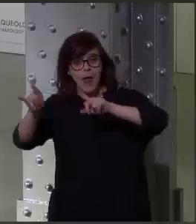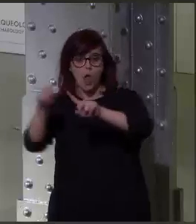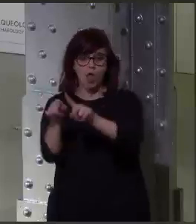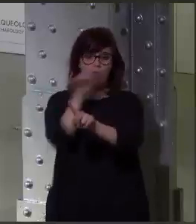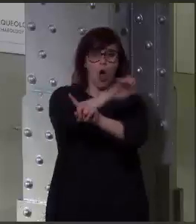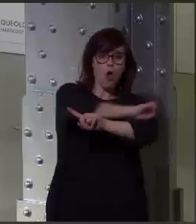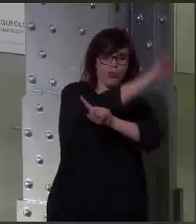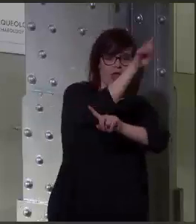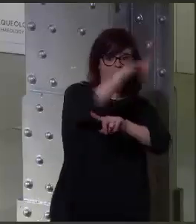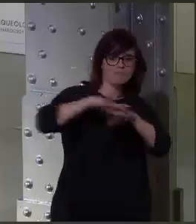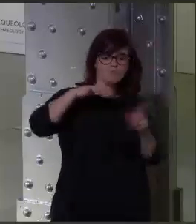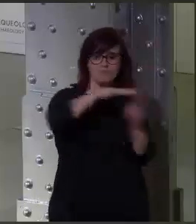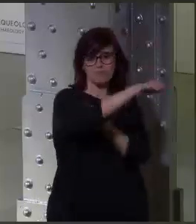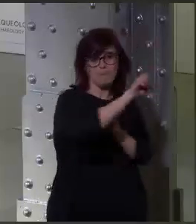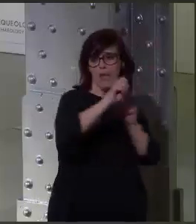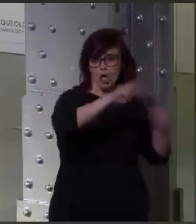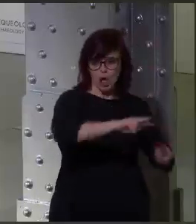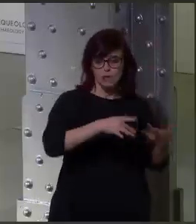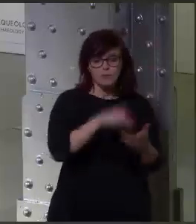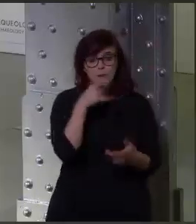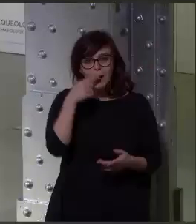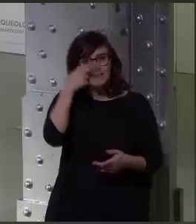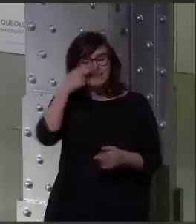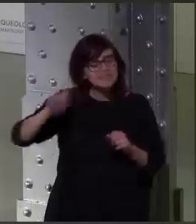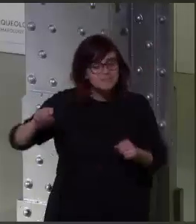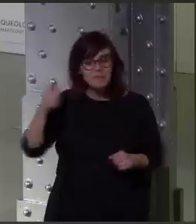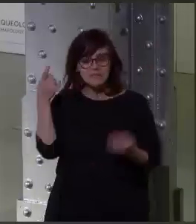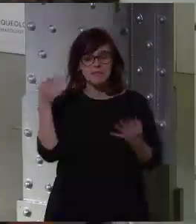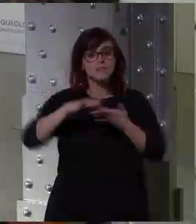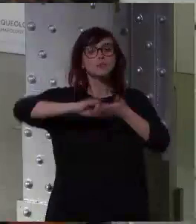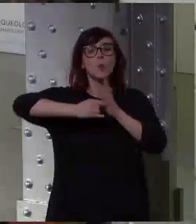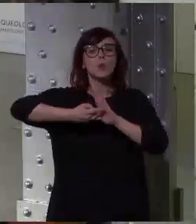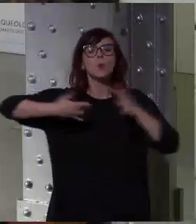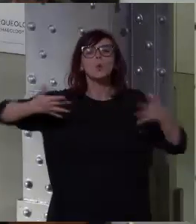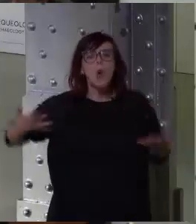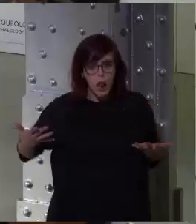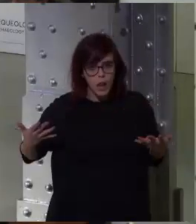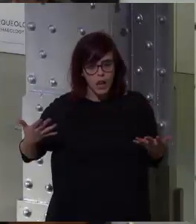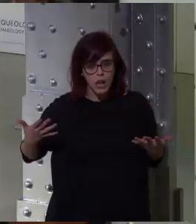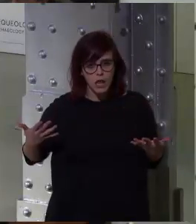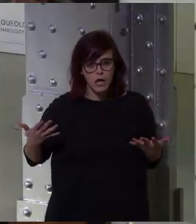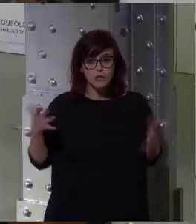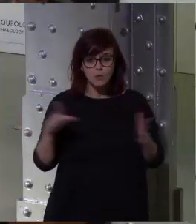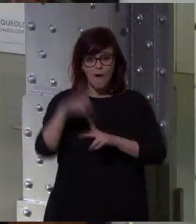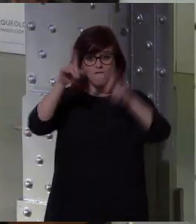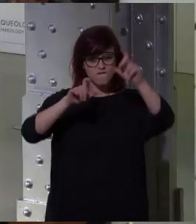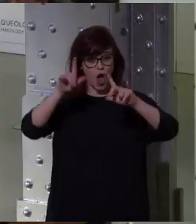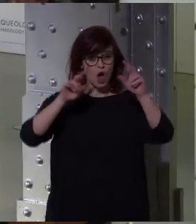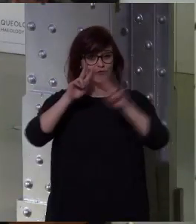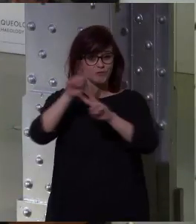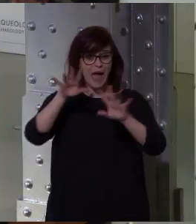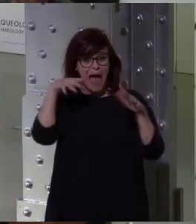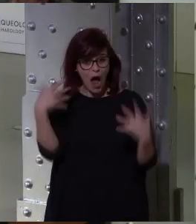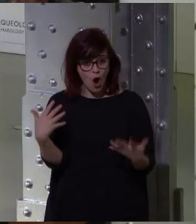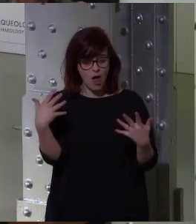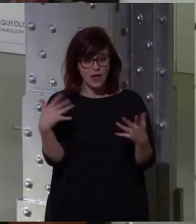amenazas de aquí y, muy importante, que es lo que nos interesa más, las soluciones. Esta foto que vemos